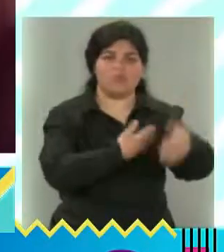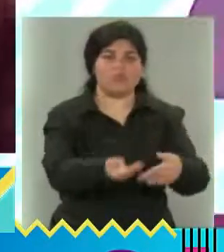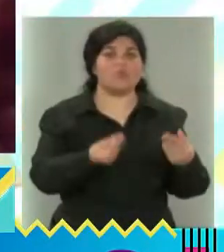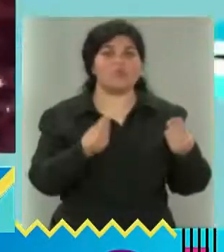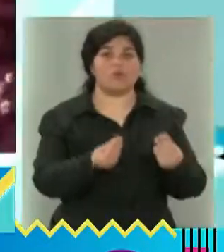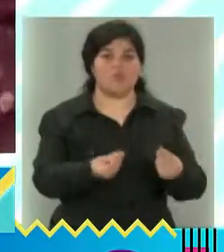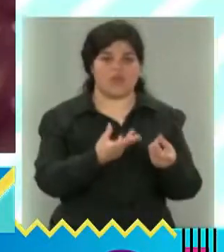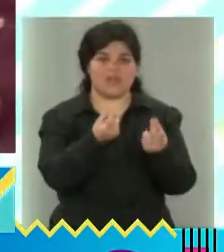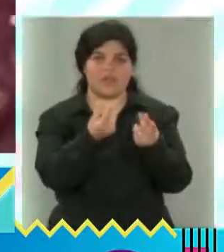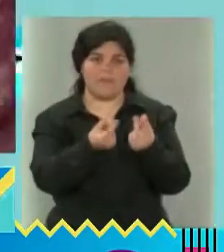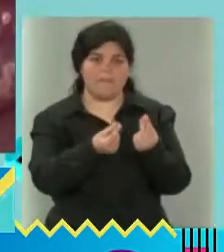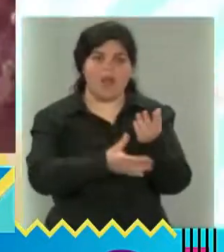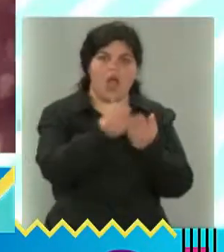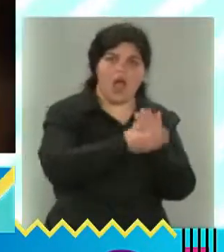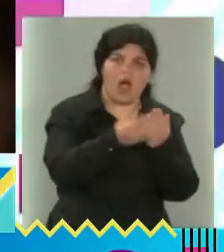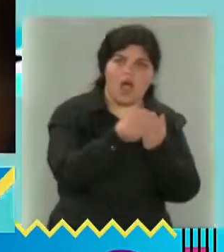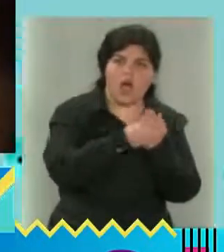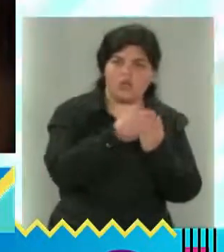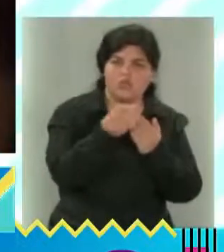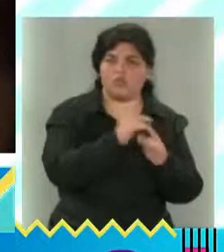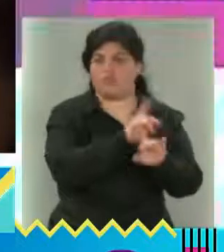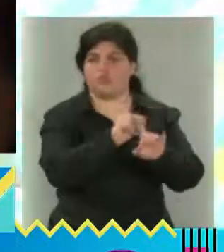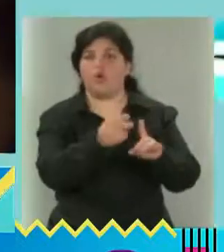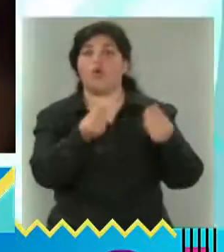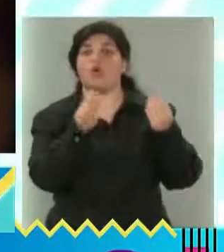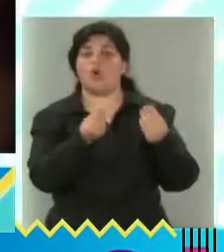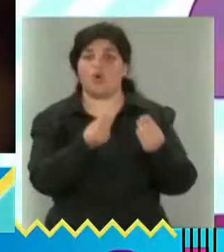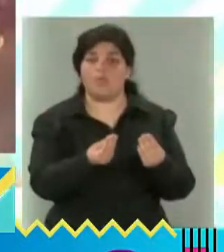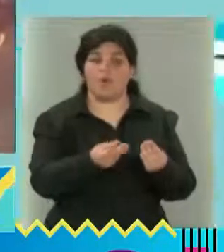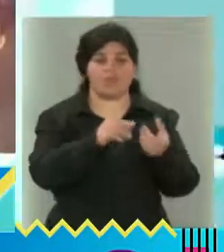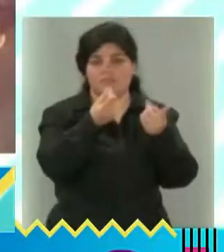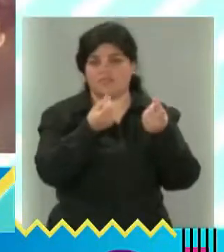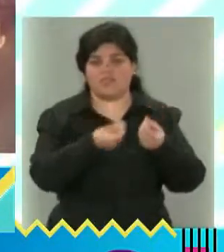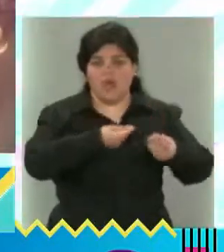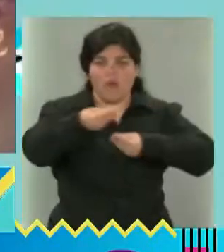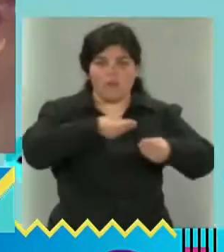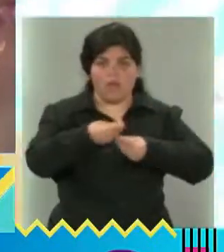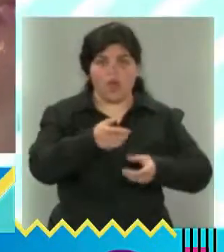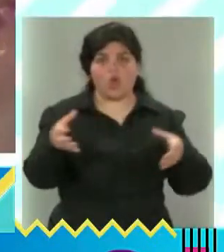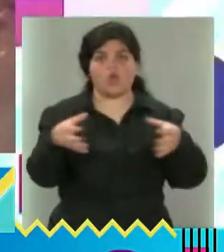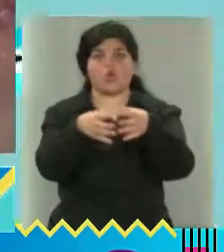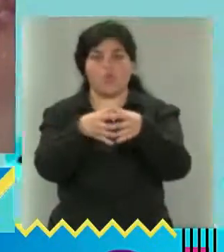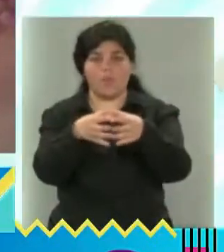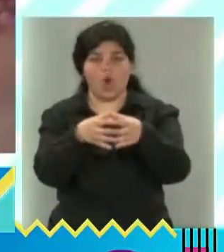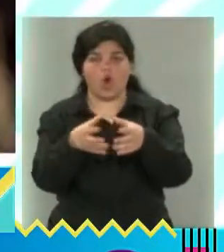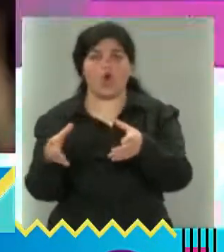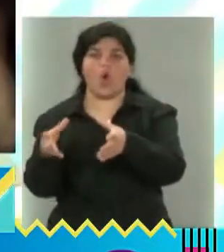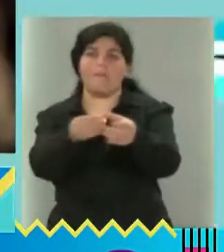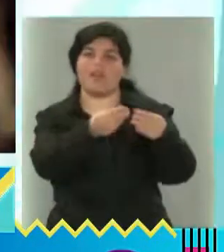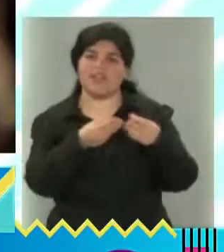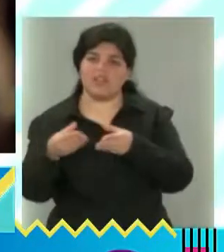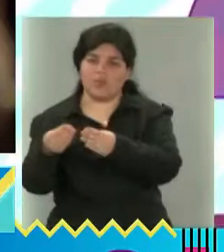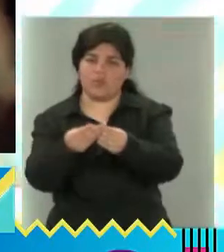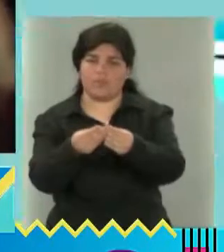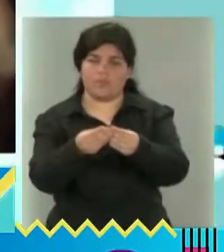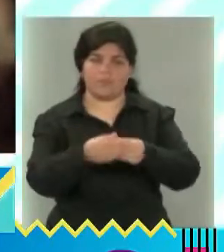gran capital y concentración en cuanto a la escala. La escala la puede hacer con logística justamente el sistema cooperativo o cualquier otro sistema asociativo de productores.